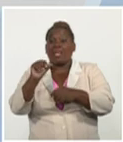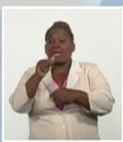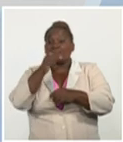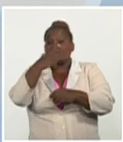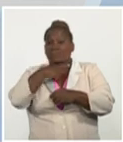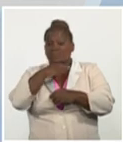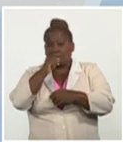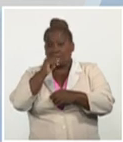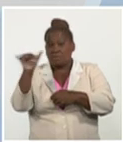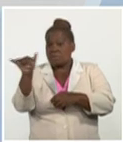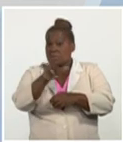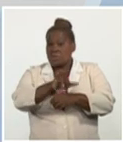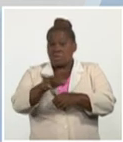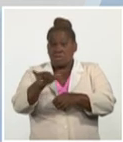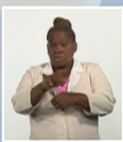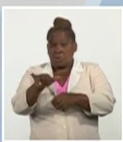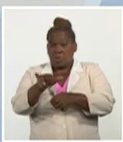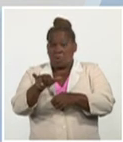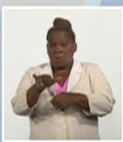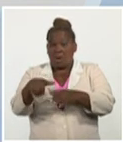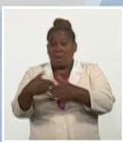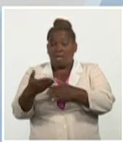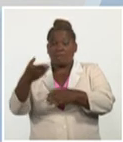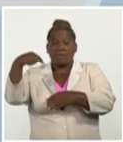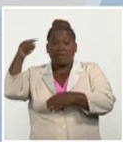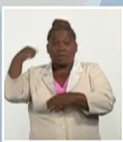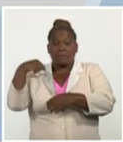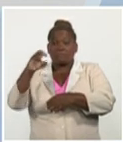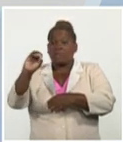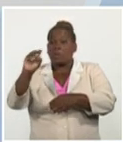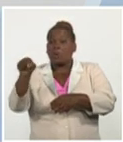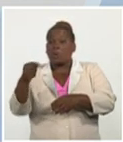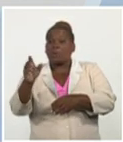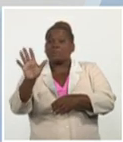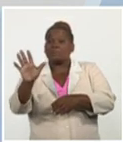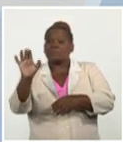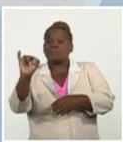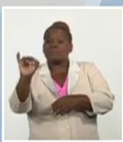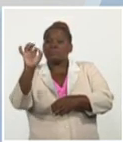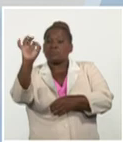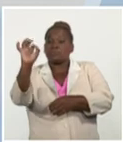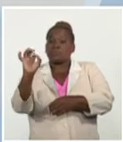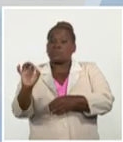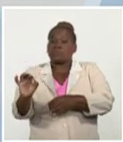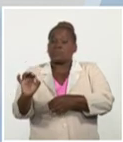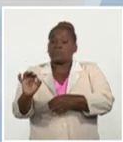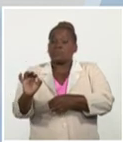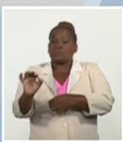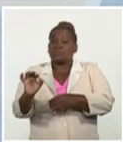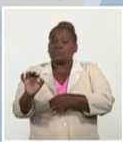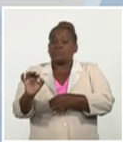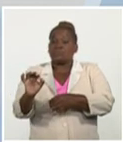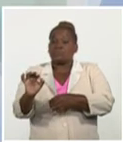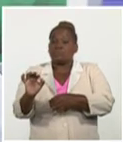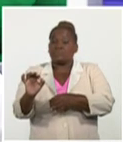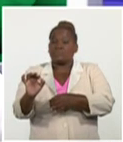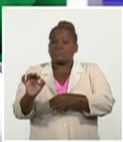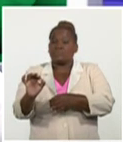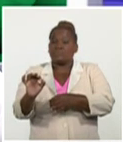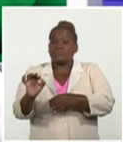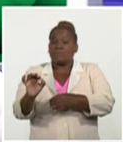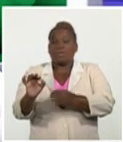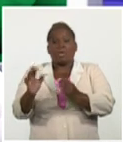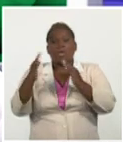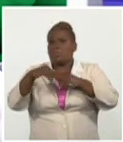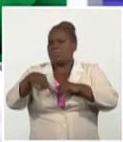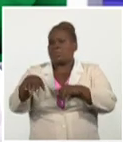sea igual a la del día de ayer, 0,56%, que aunque no estamos nada conforme